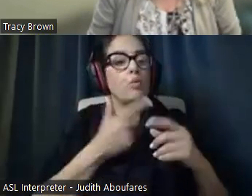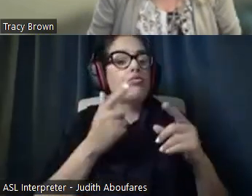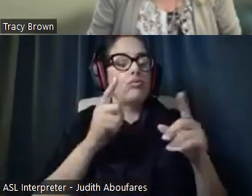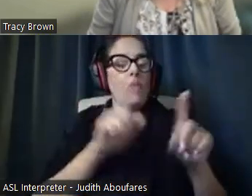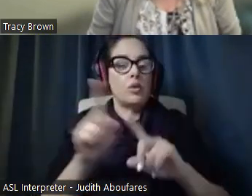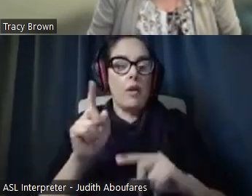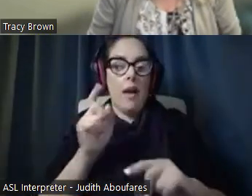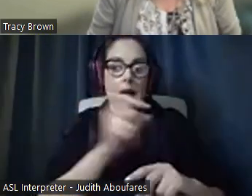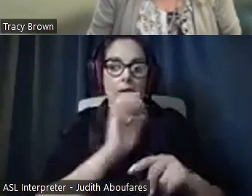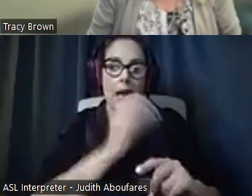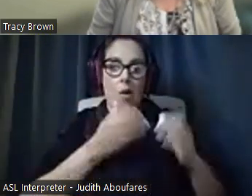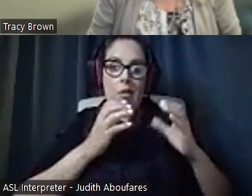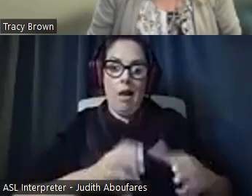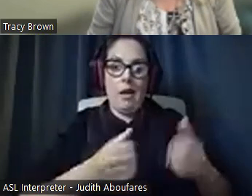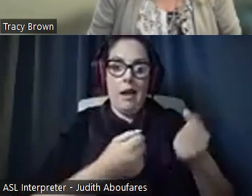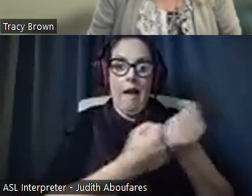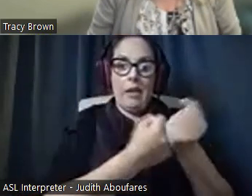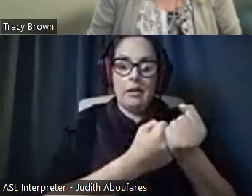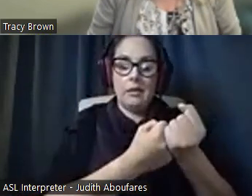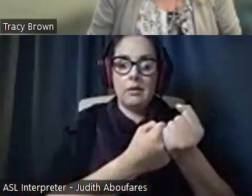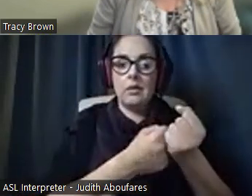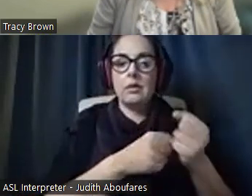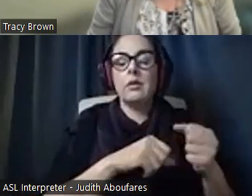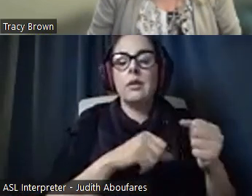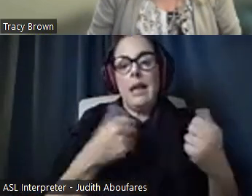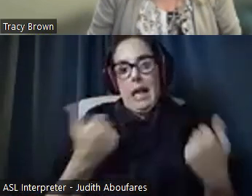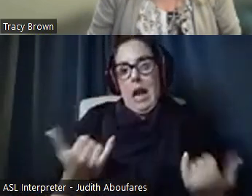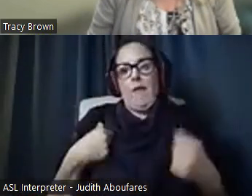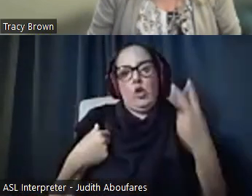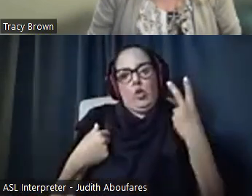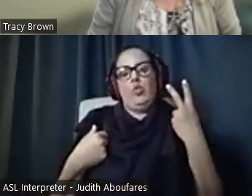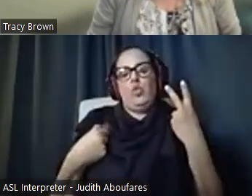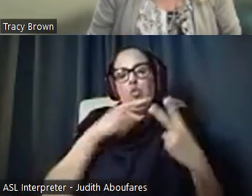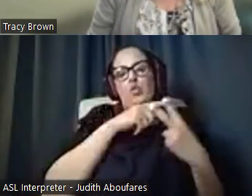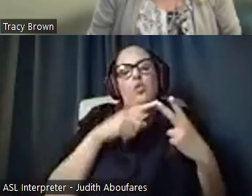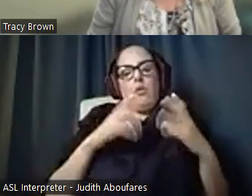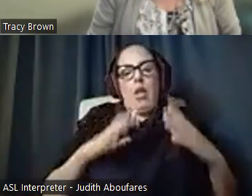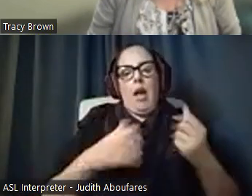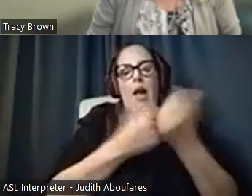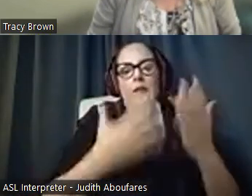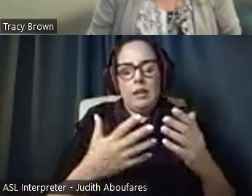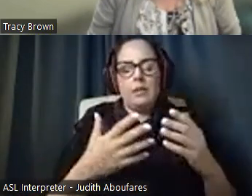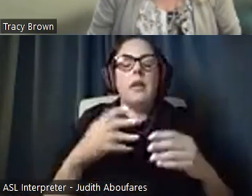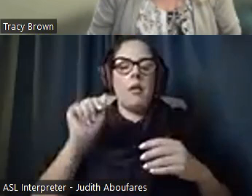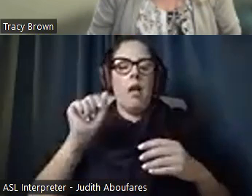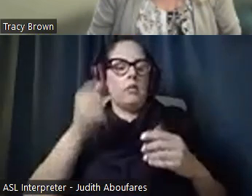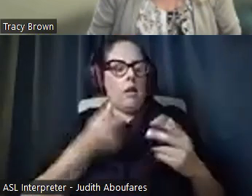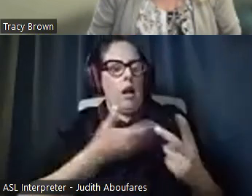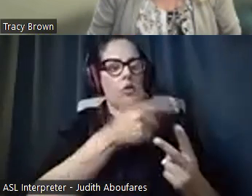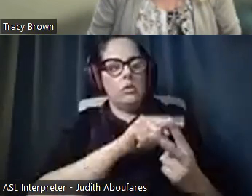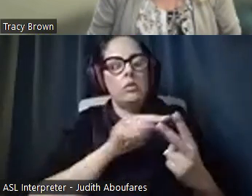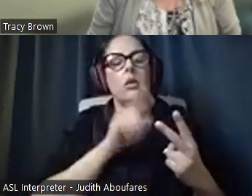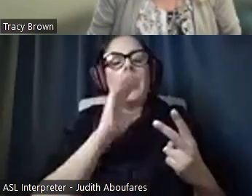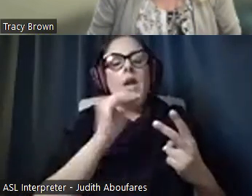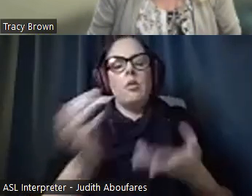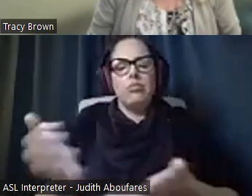nosotros también pedimos a los defensores de nuestros clientes. Ahora tenemos 2 y están empleados por